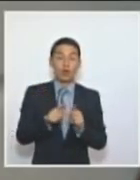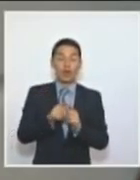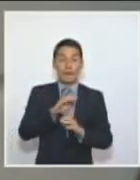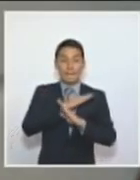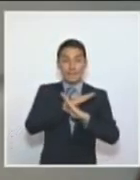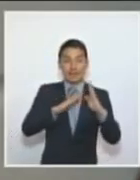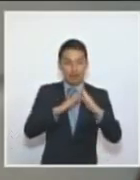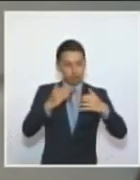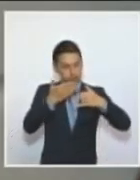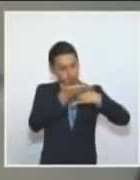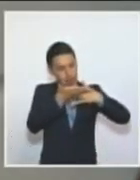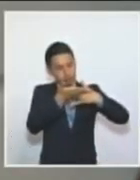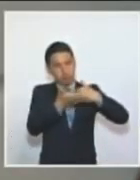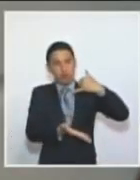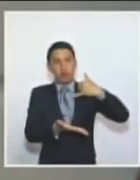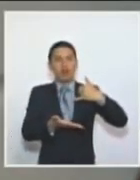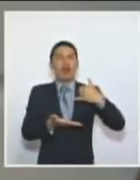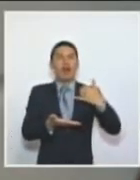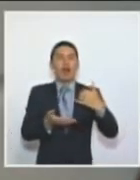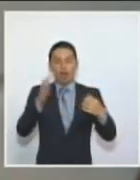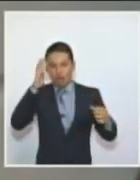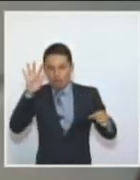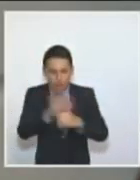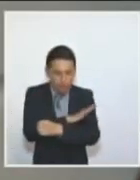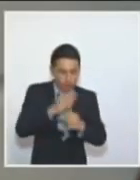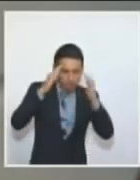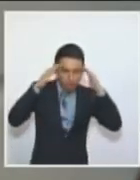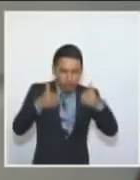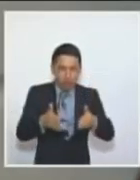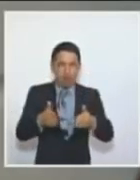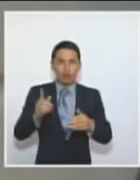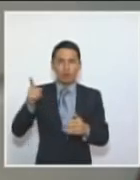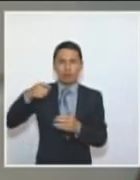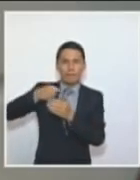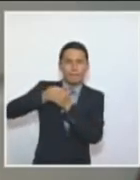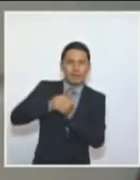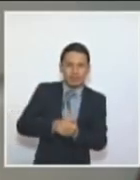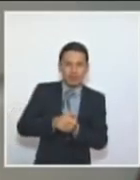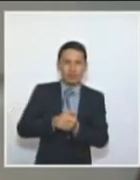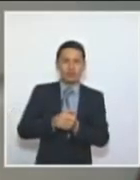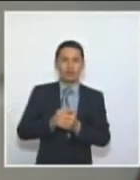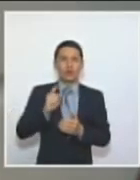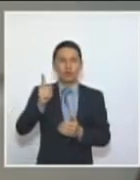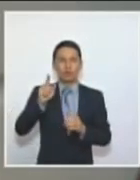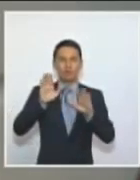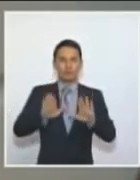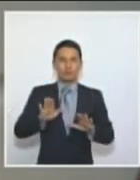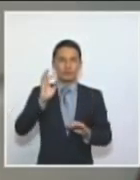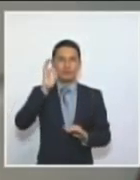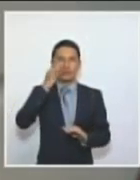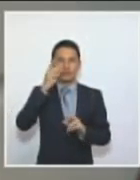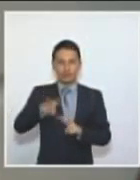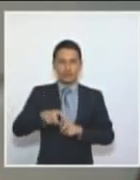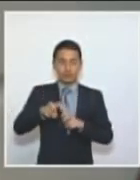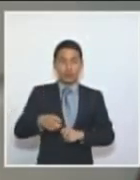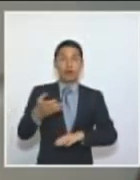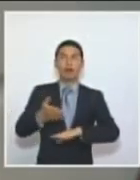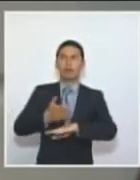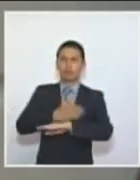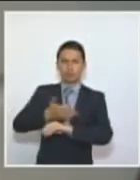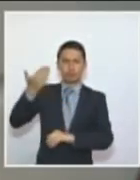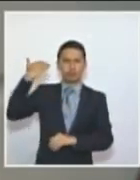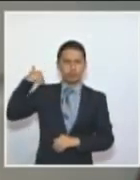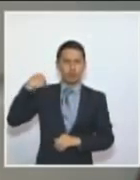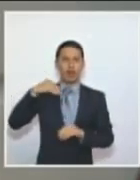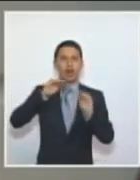país, motivado en la presión mediante el paro cafetero que había sido anunciado